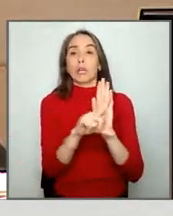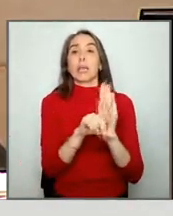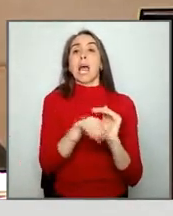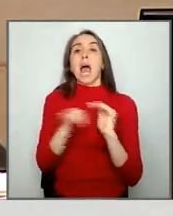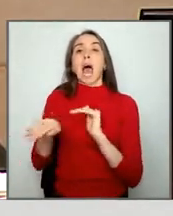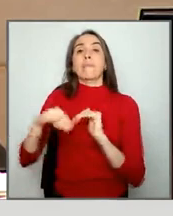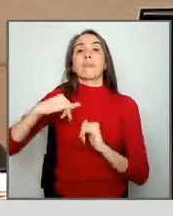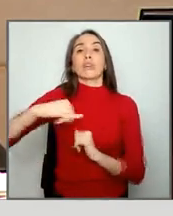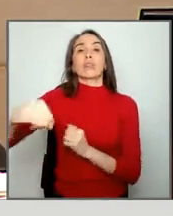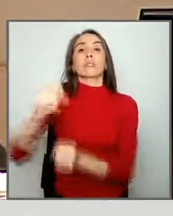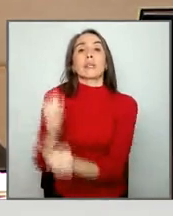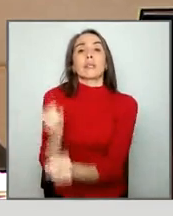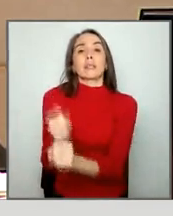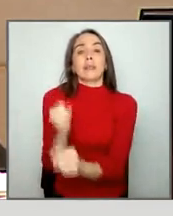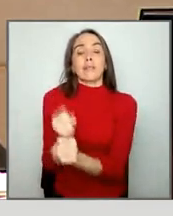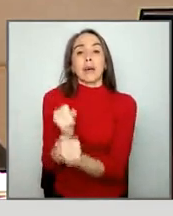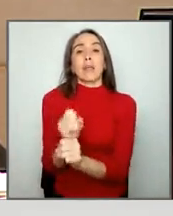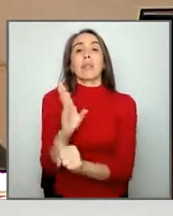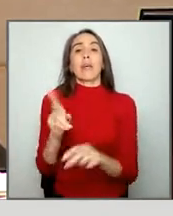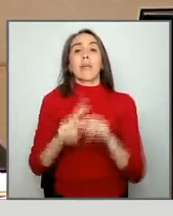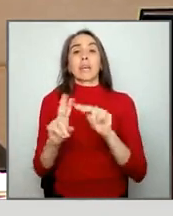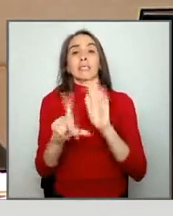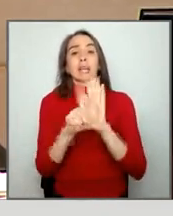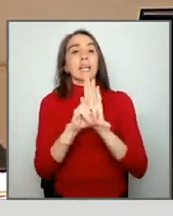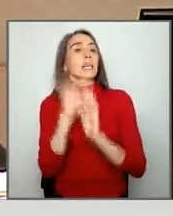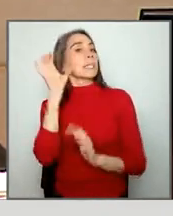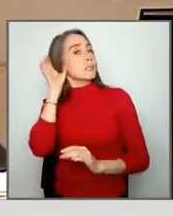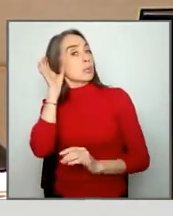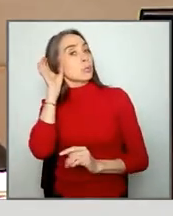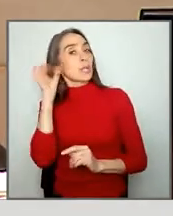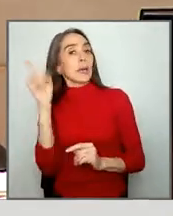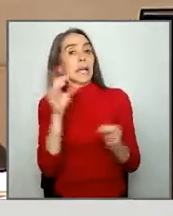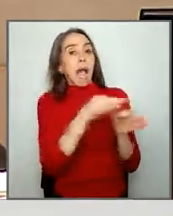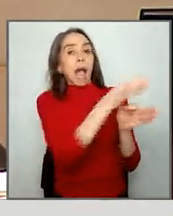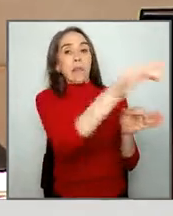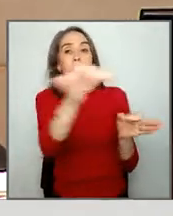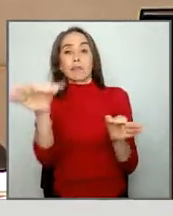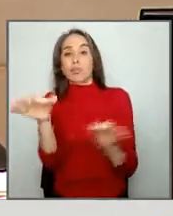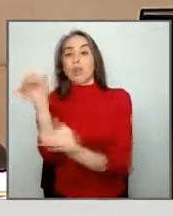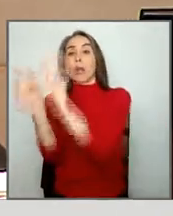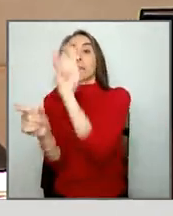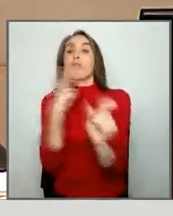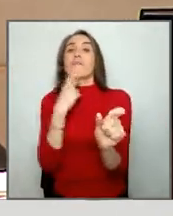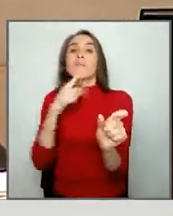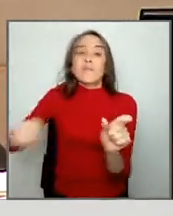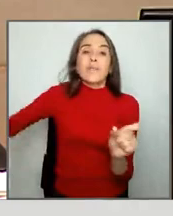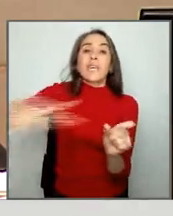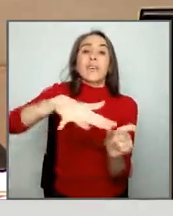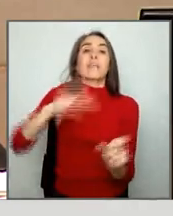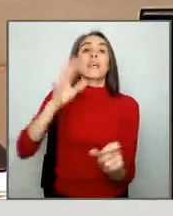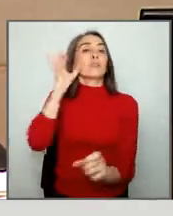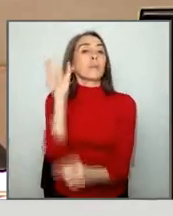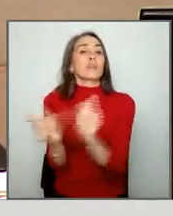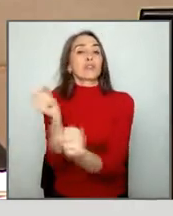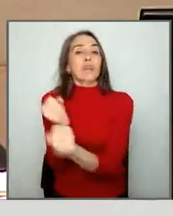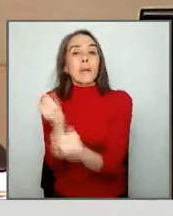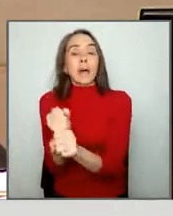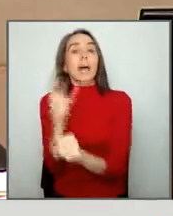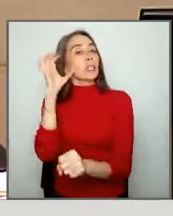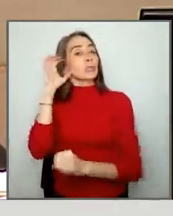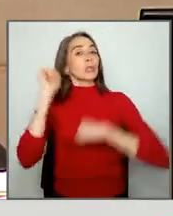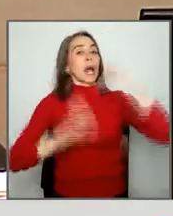se debe legislar escuchando los territorios a los trabajadores escuchando de Industria escuchando